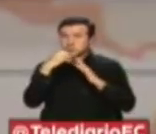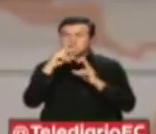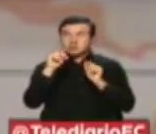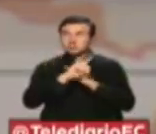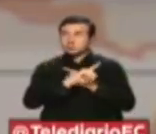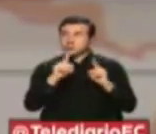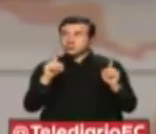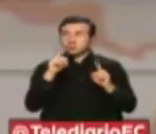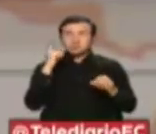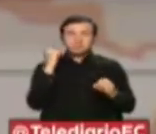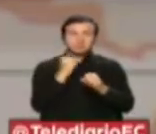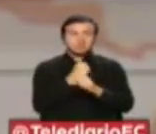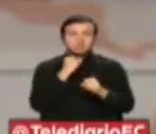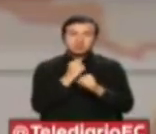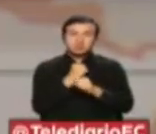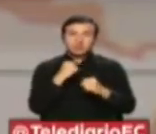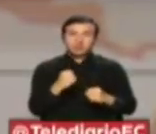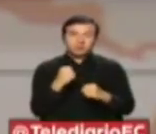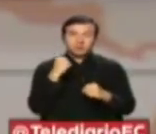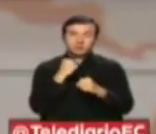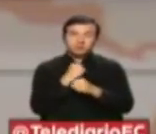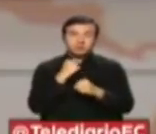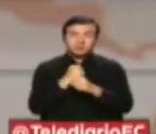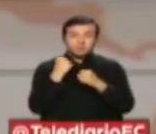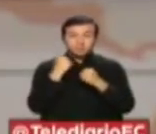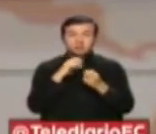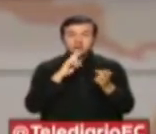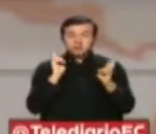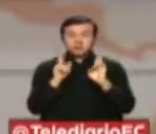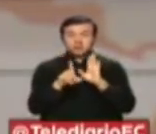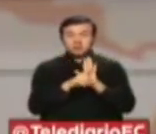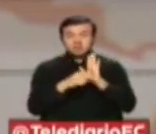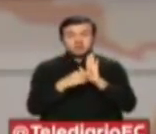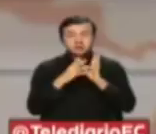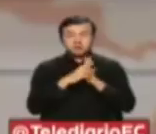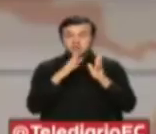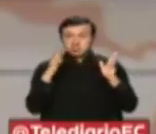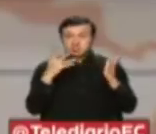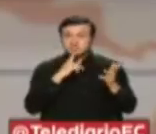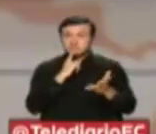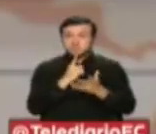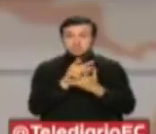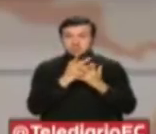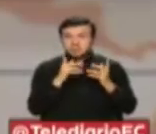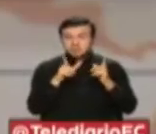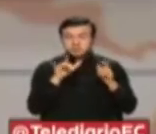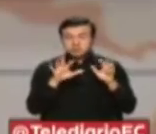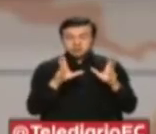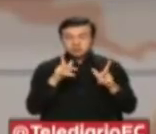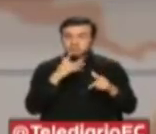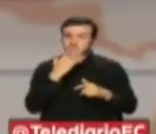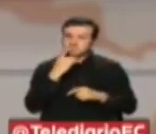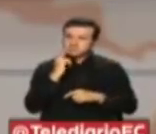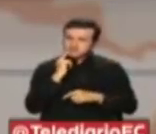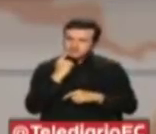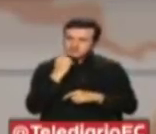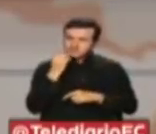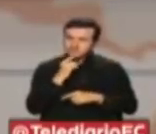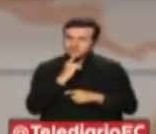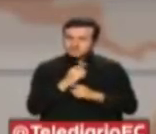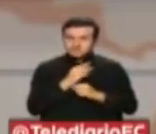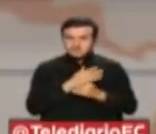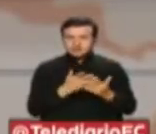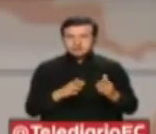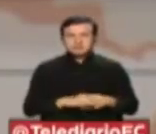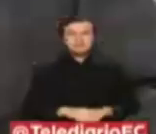hay que hacer un trabajo muy fuerte una reforma legal amplia que permita combatir la corrupción de forma seria eficiente y